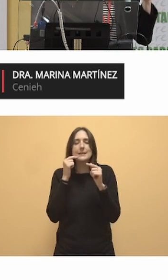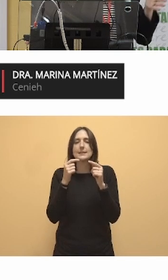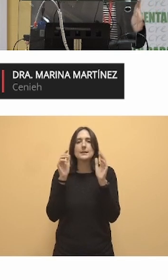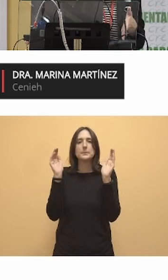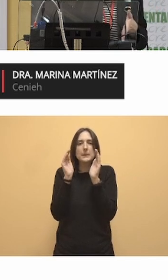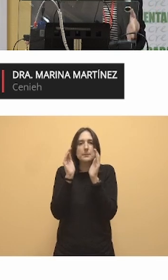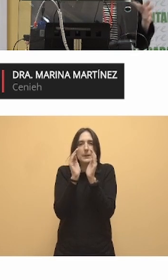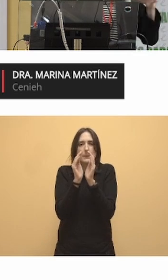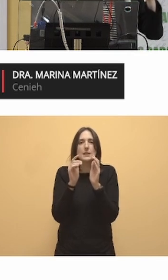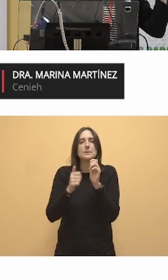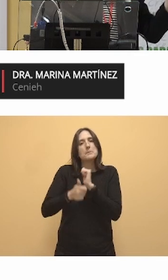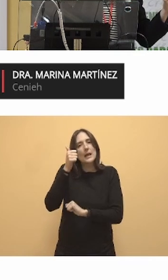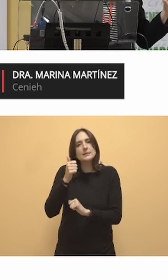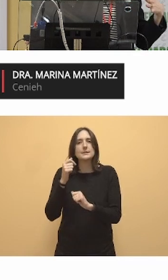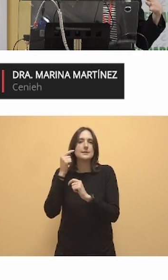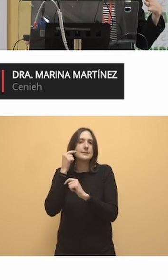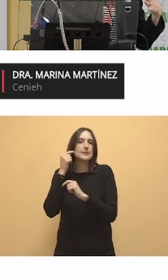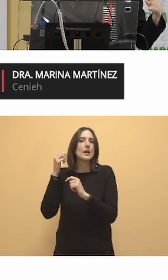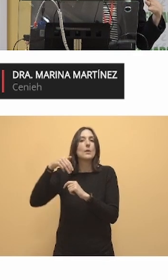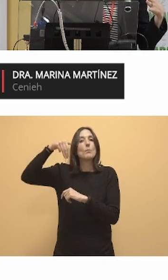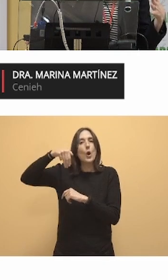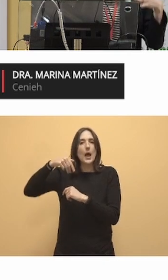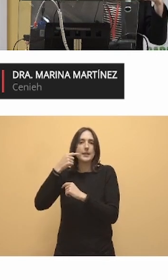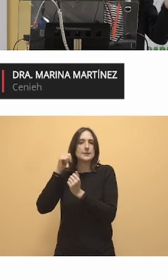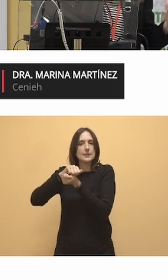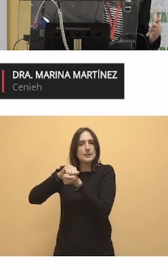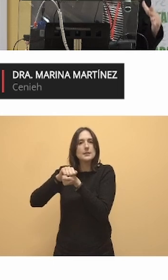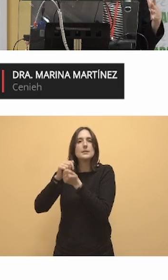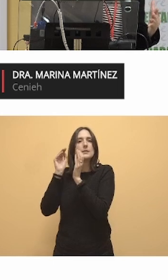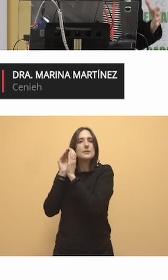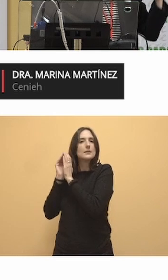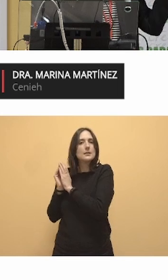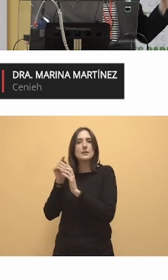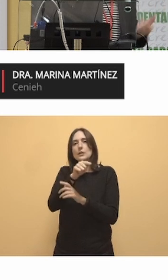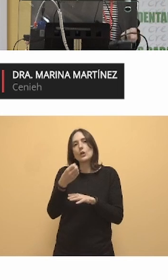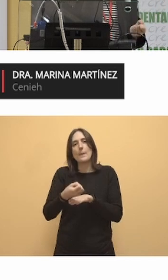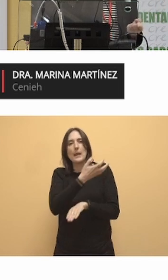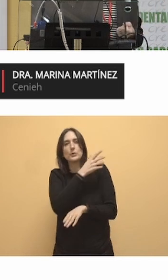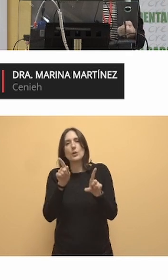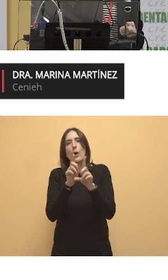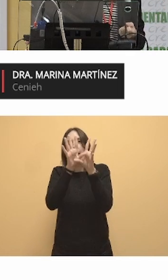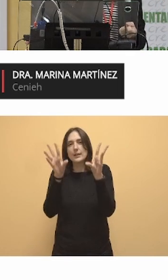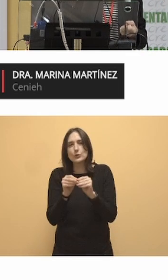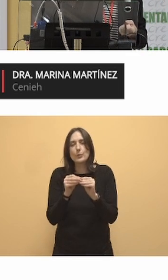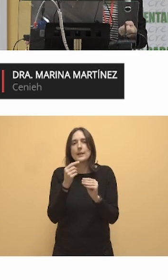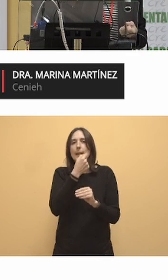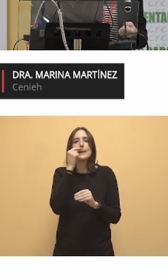dentales, sobre todo de los molares. Esto sería una diapositiva, un slide resumen de la evolución